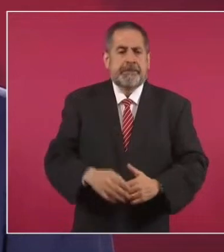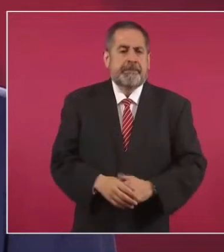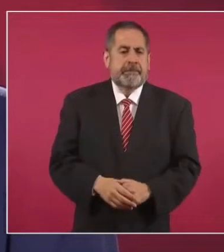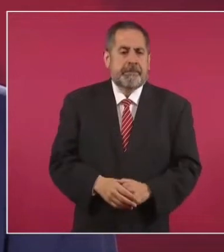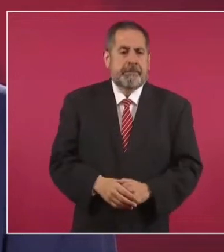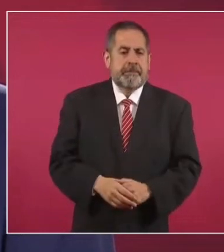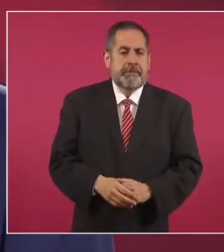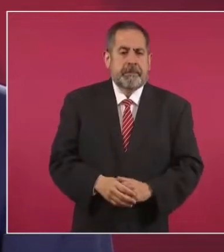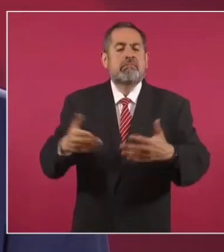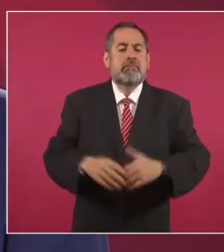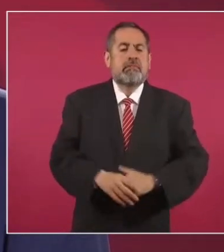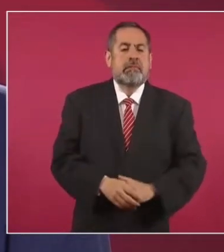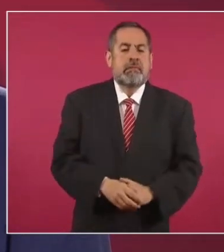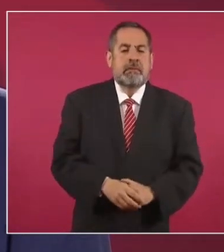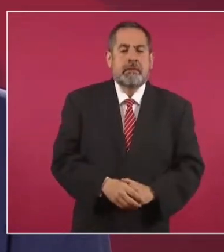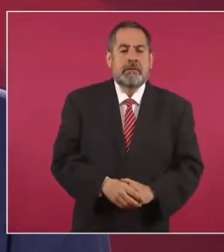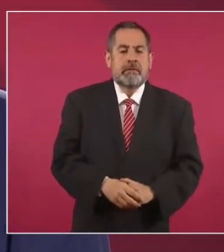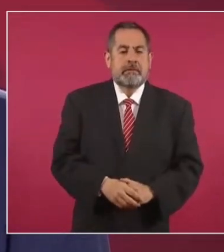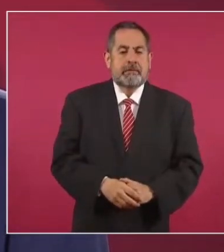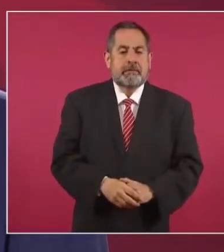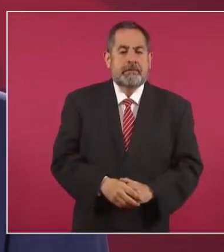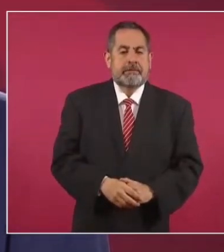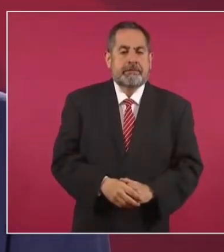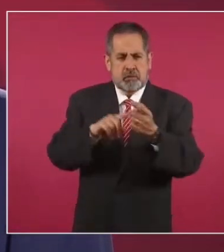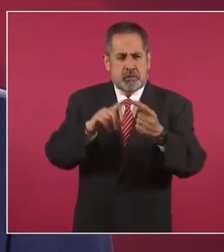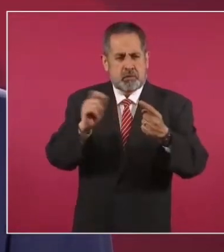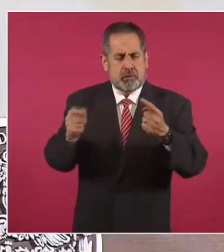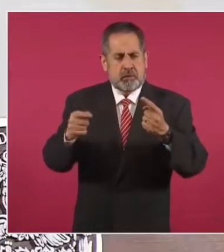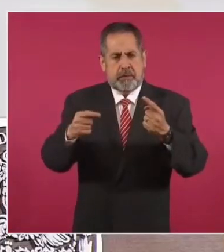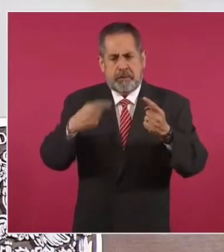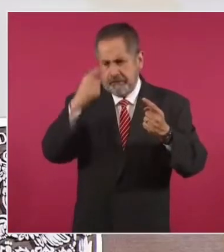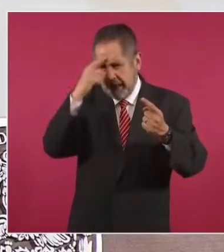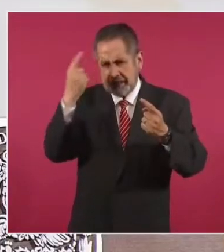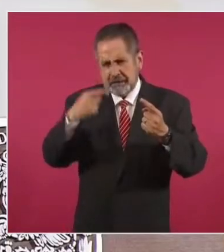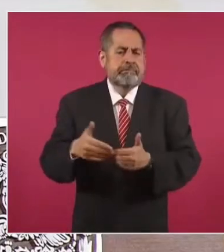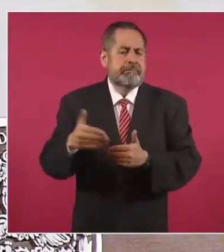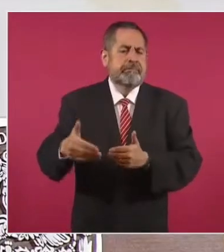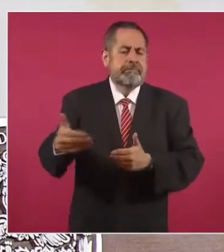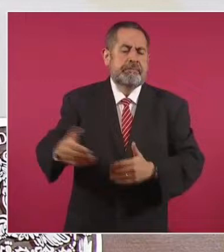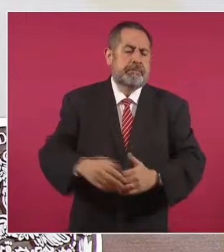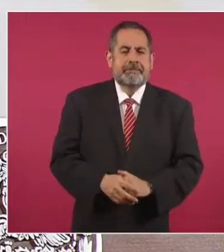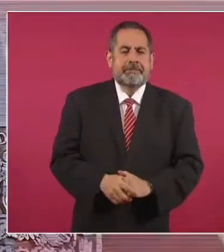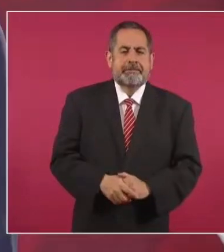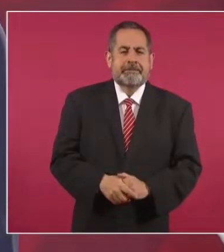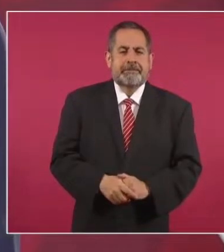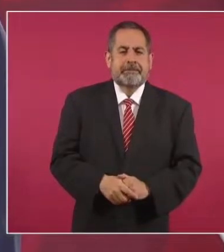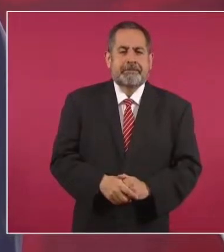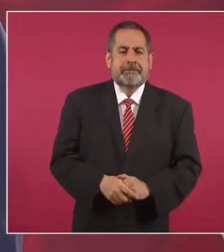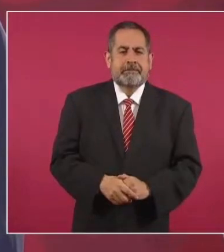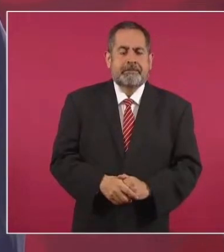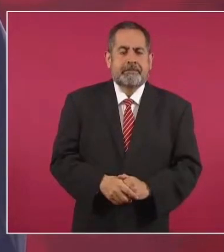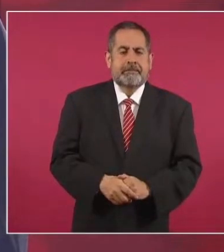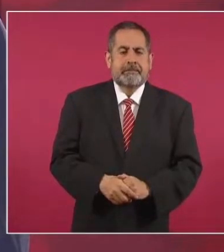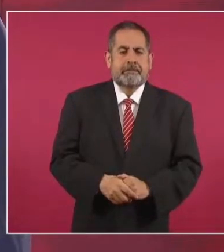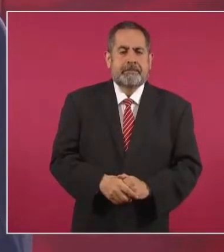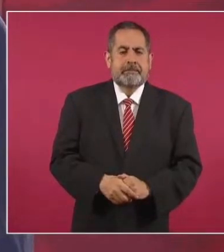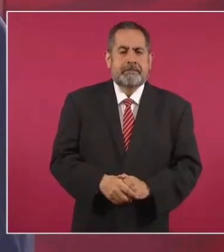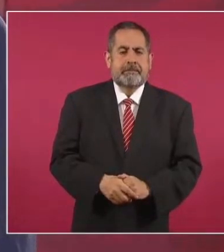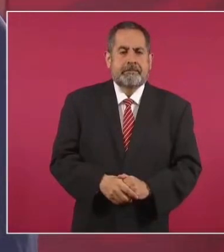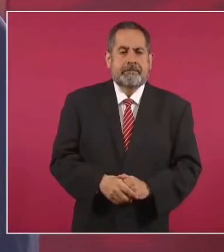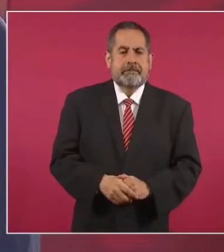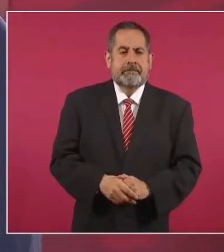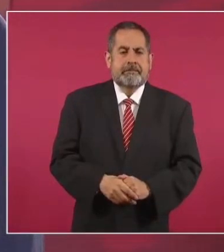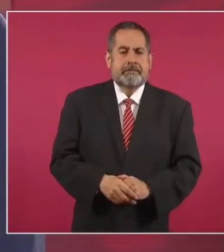Ese es el propósito. No ha sido fácil, pero vamos avanzando. Hay muchos obstáculos